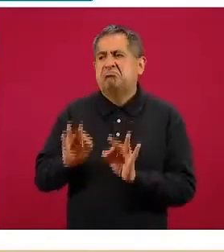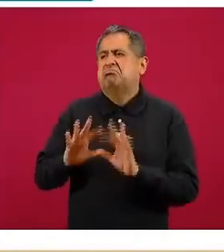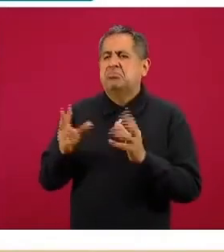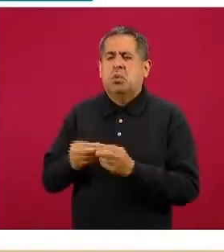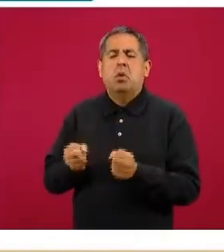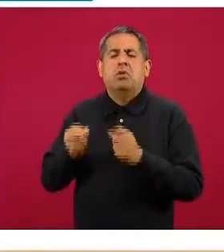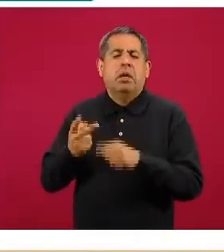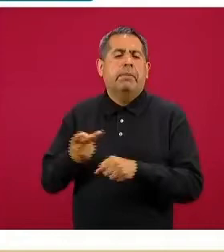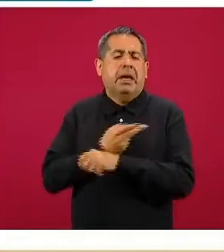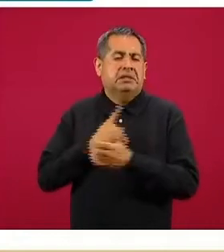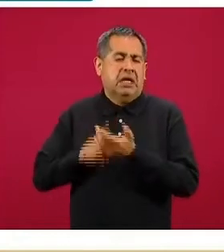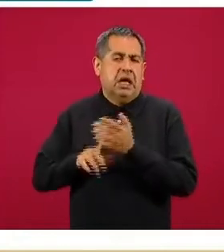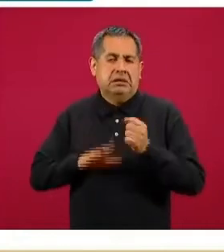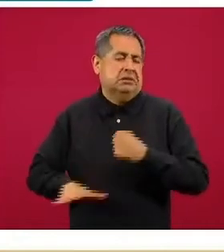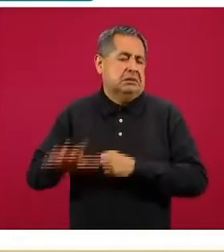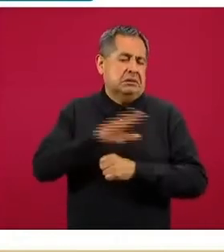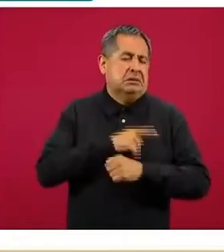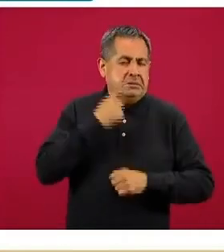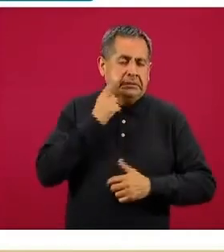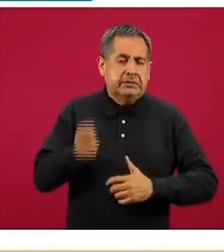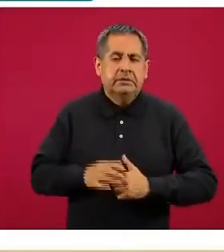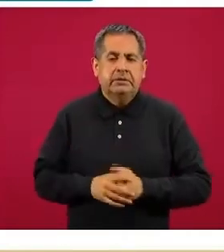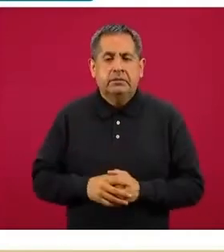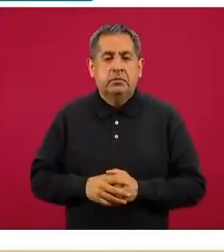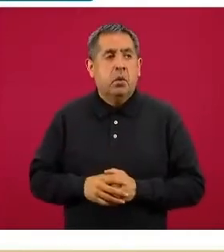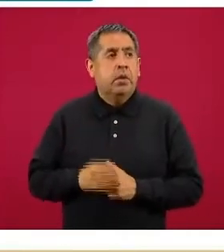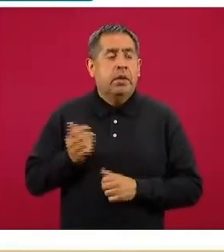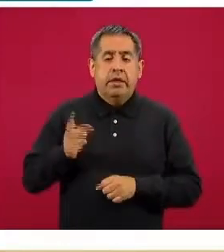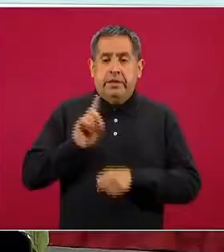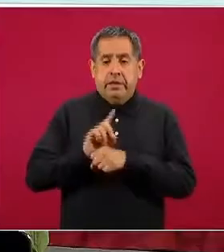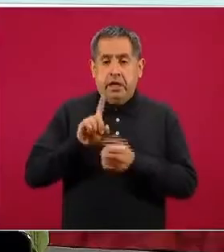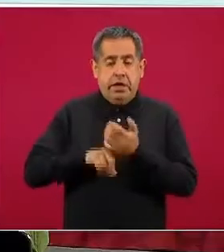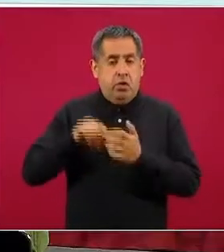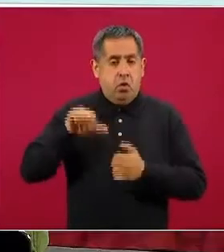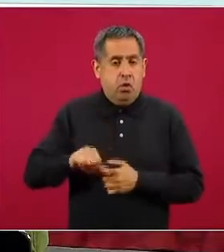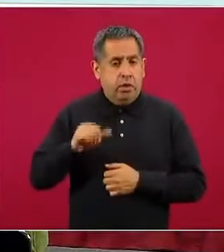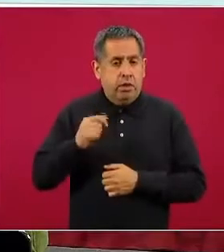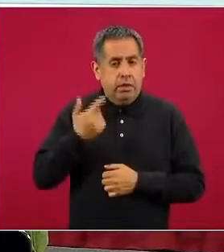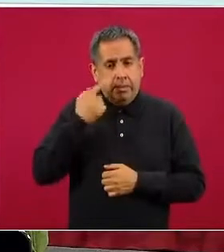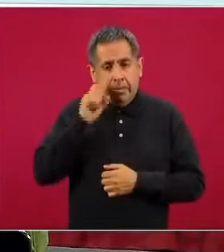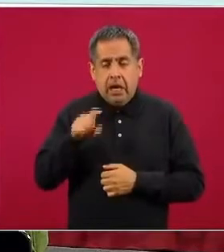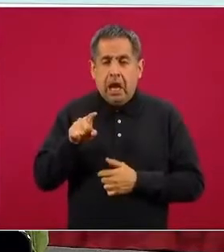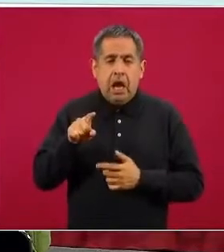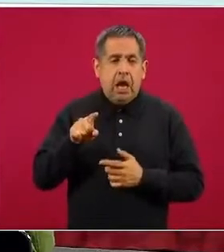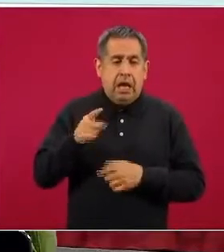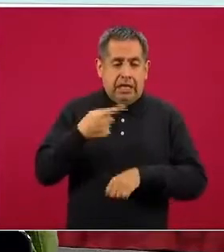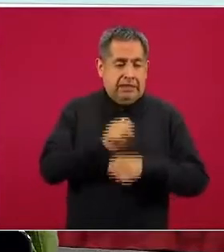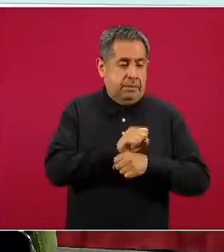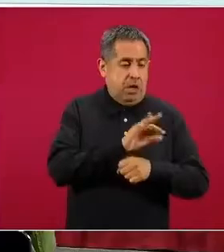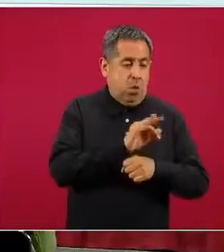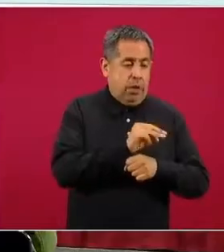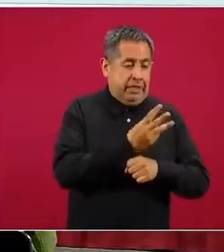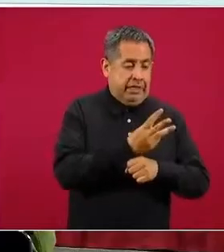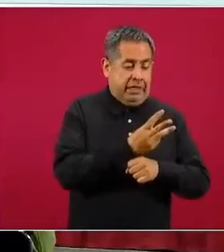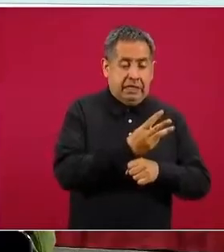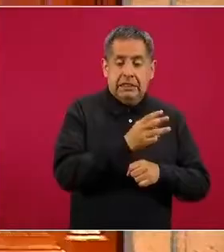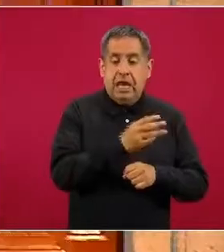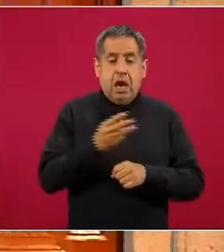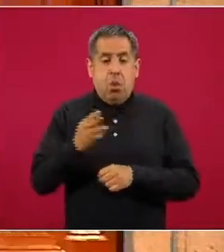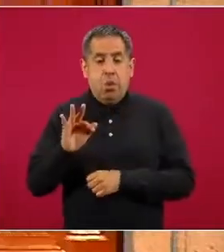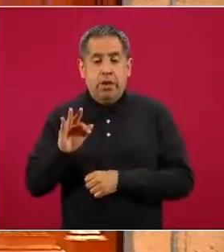está sucediendo a nivel nacional. Para el día de hoy y para el comparativo entre la semana 43 y